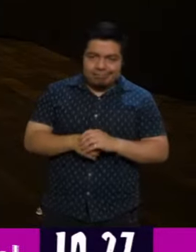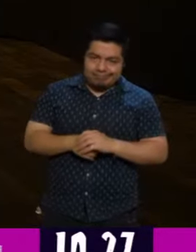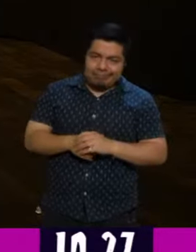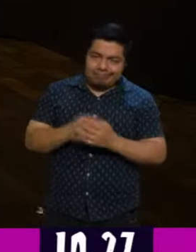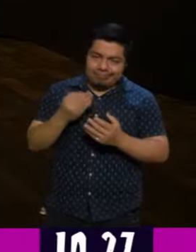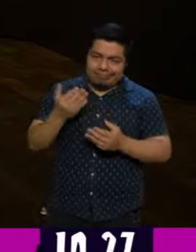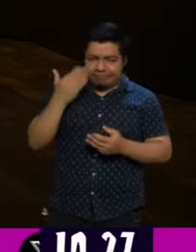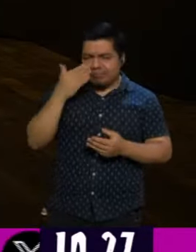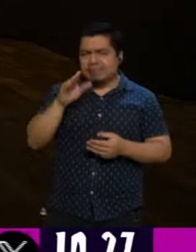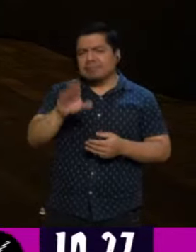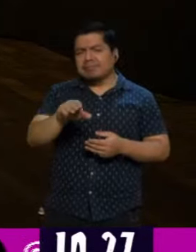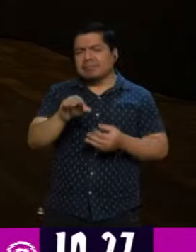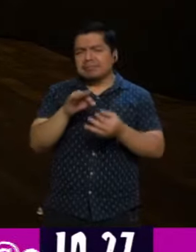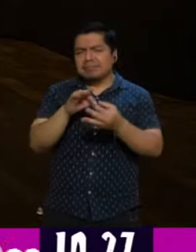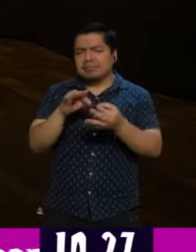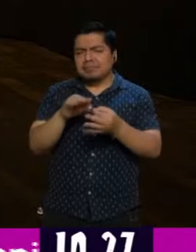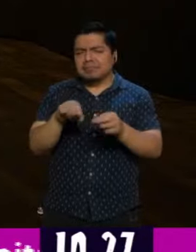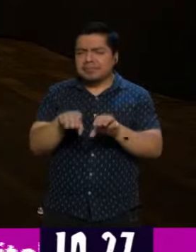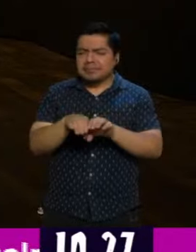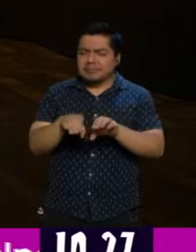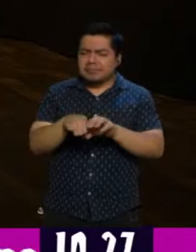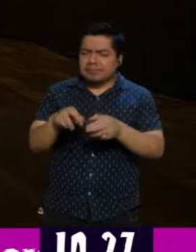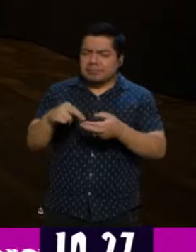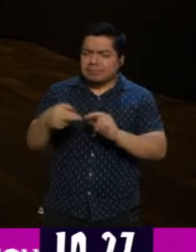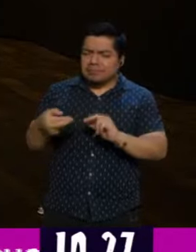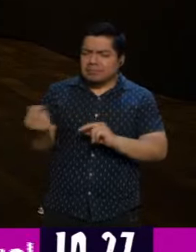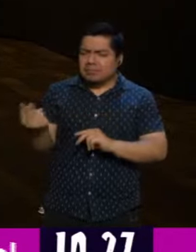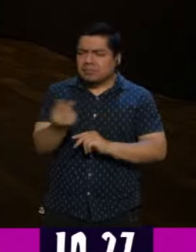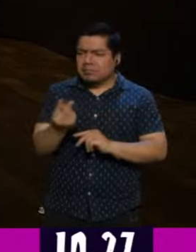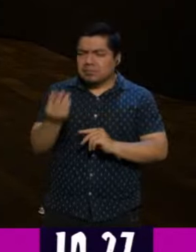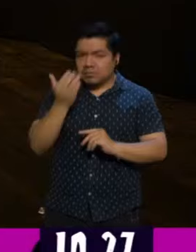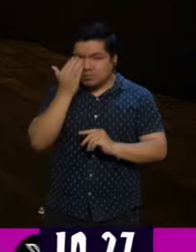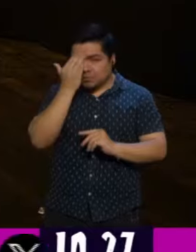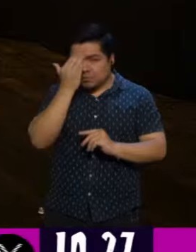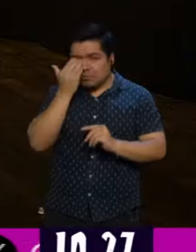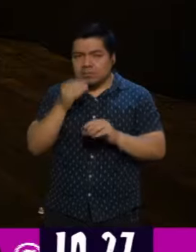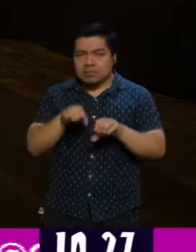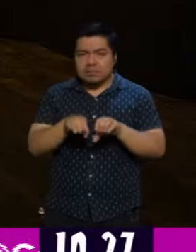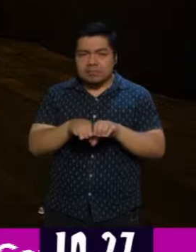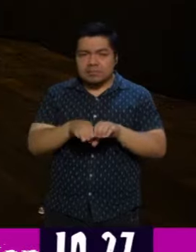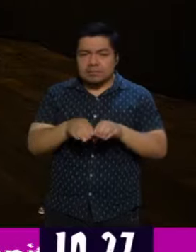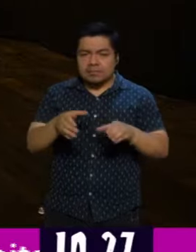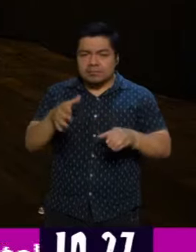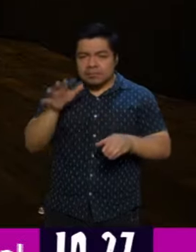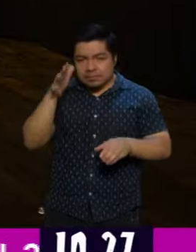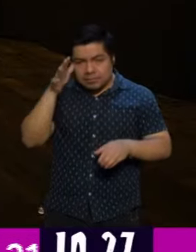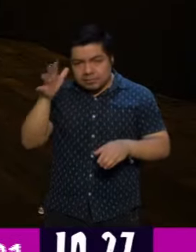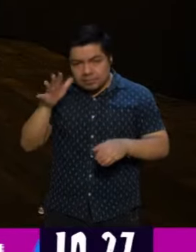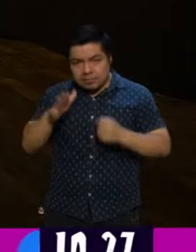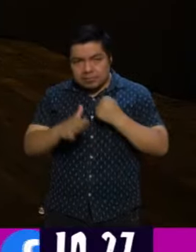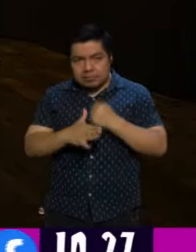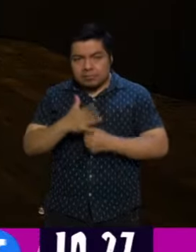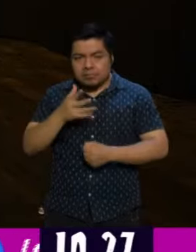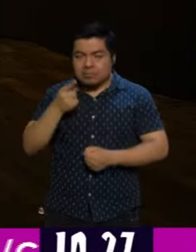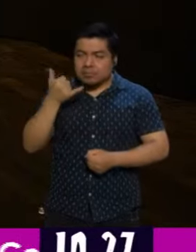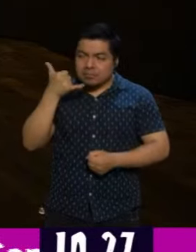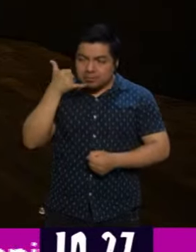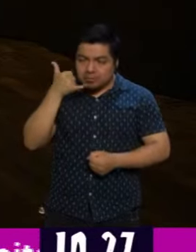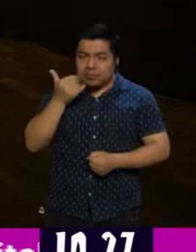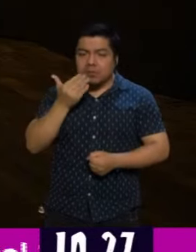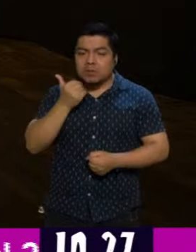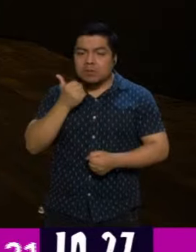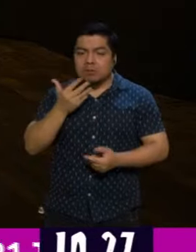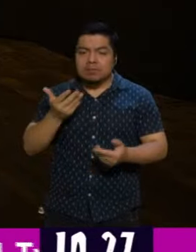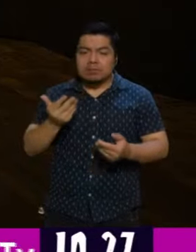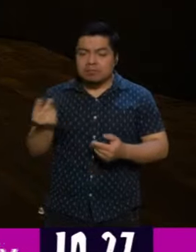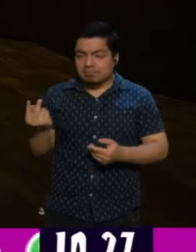pasa a ver, nada. Cuéntenos de esta relación. ¿Cómo se conocen estos dos? Sí. La señora, ¿por qué no tiene celular? Bueno, es